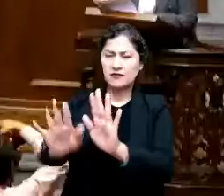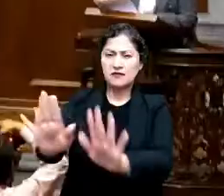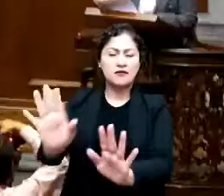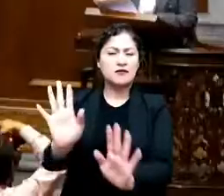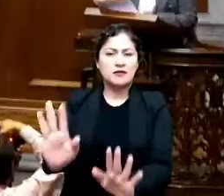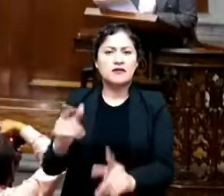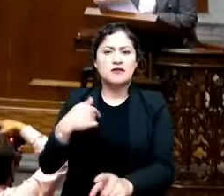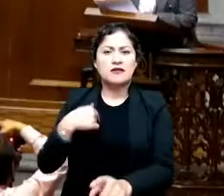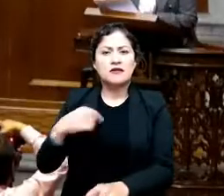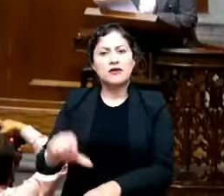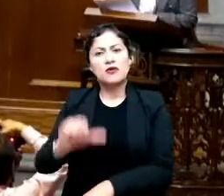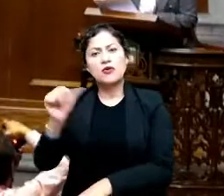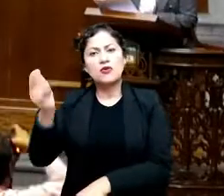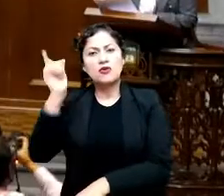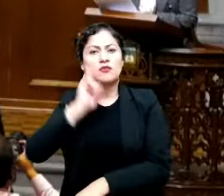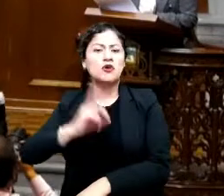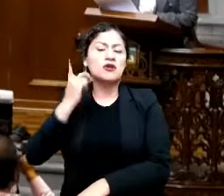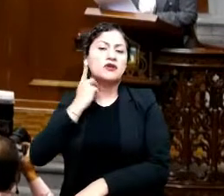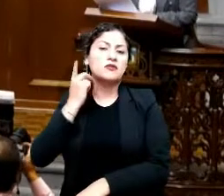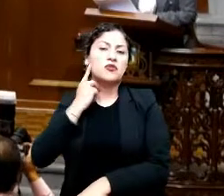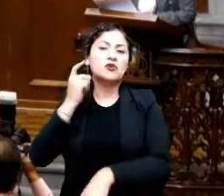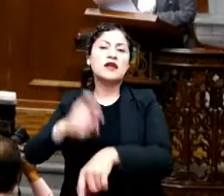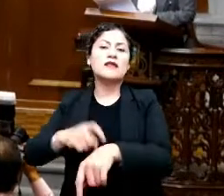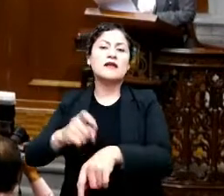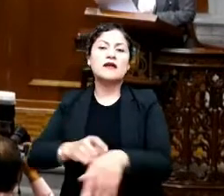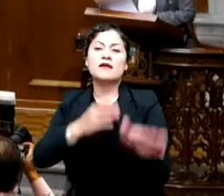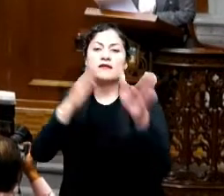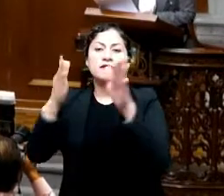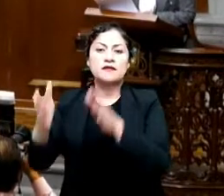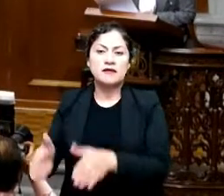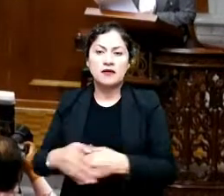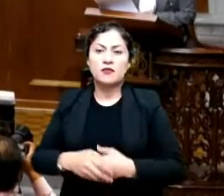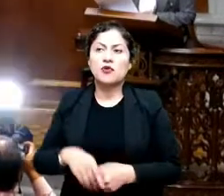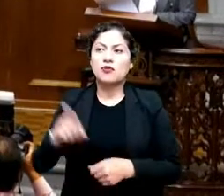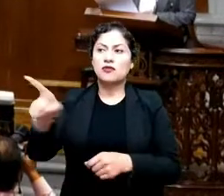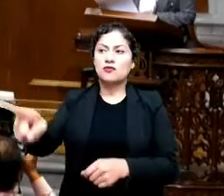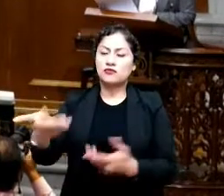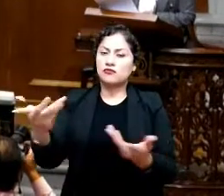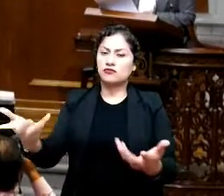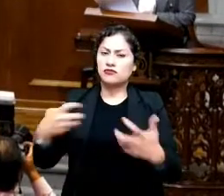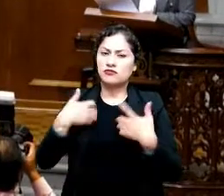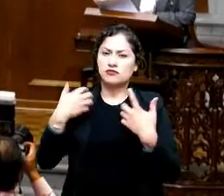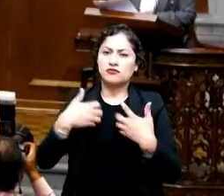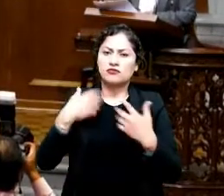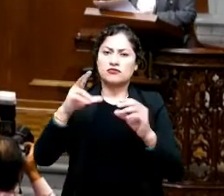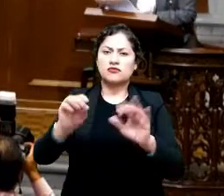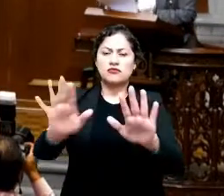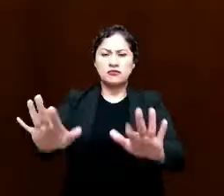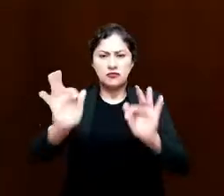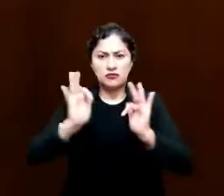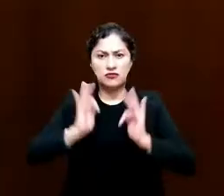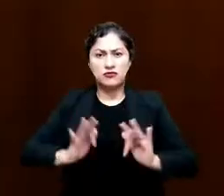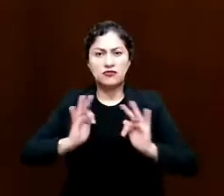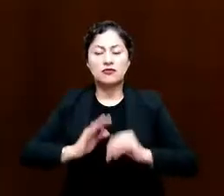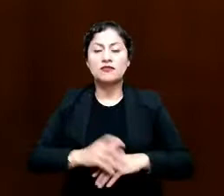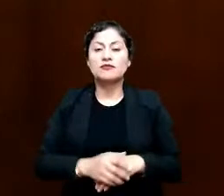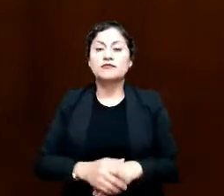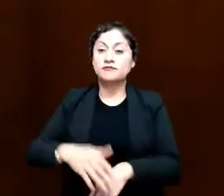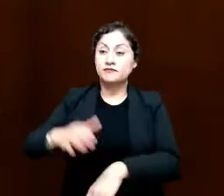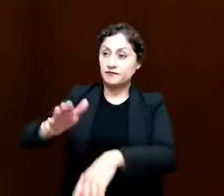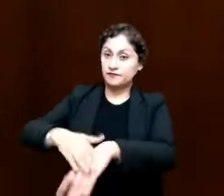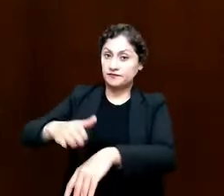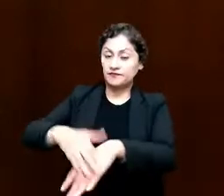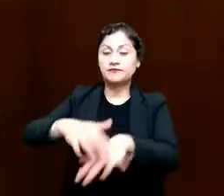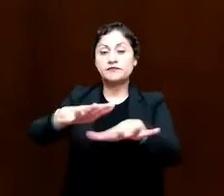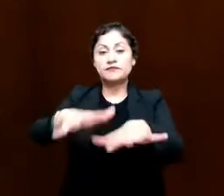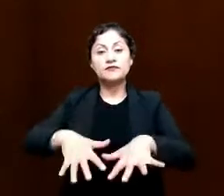Permítame exacto y no se enoje sean tolerantes a ver Le ruego a la asistencia